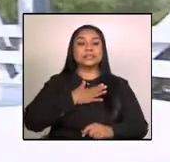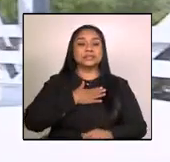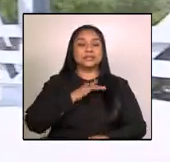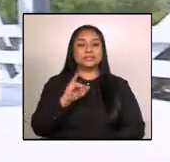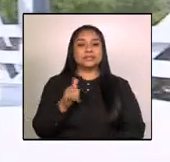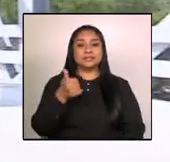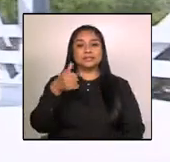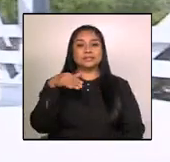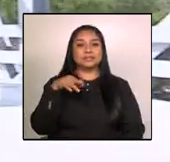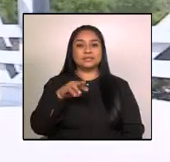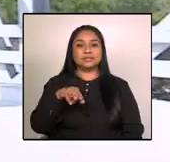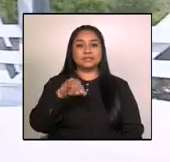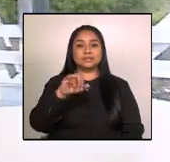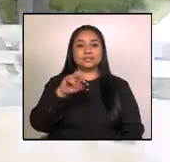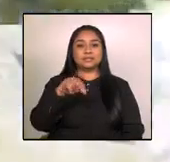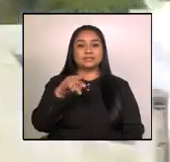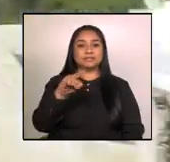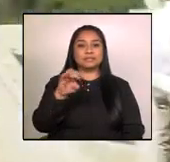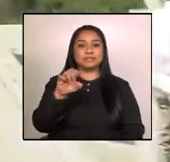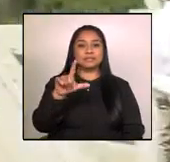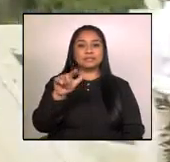Vega.